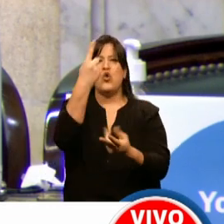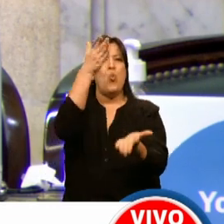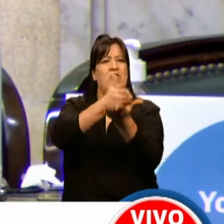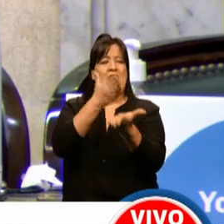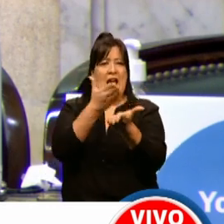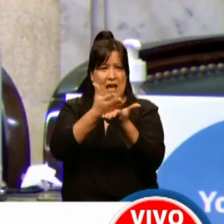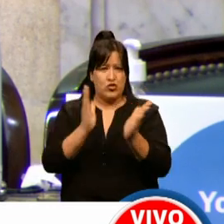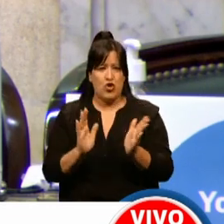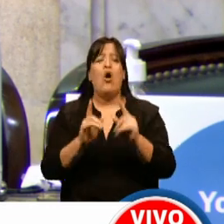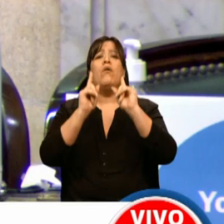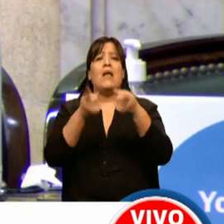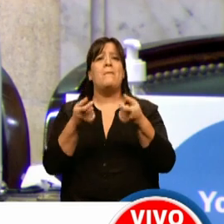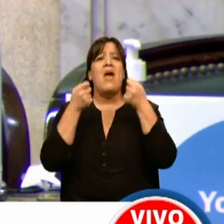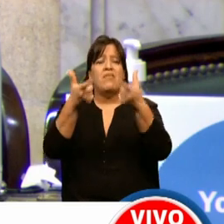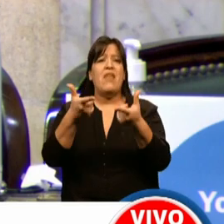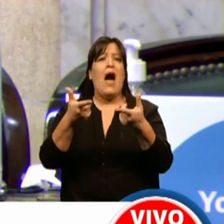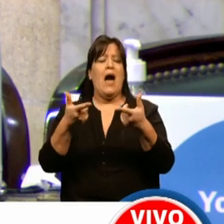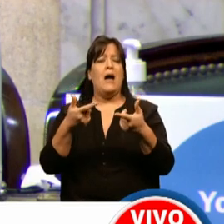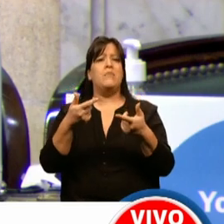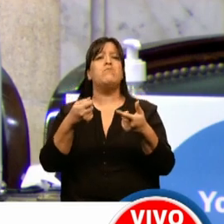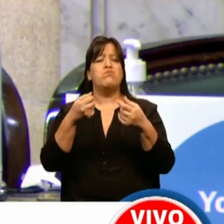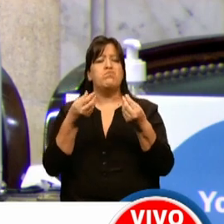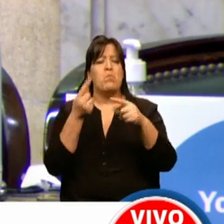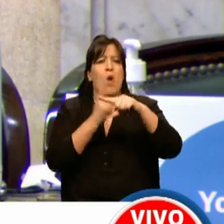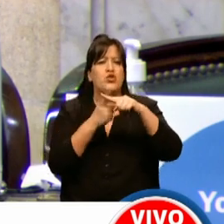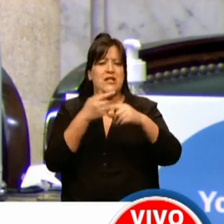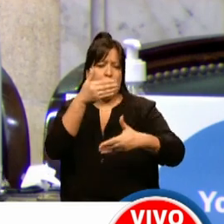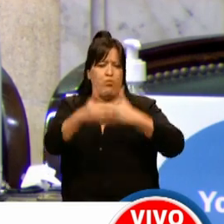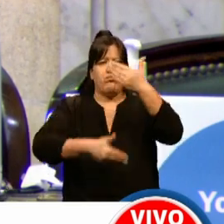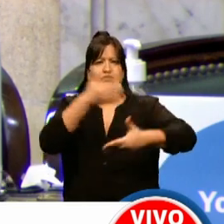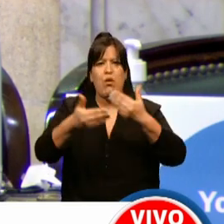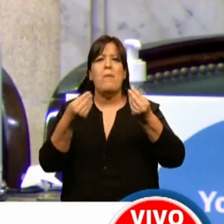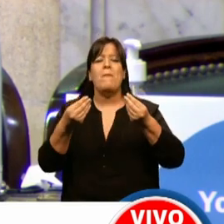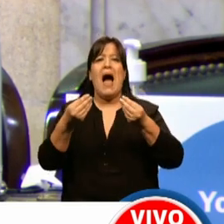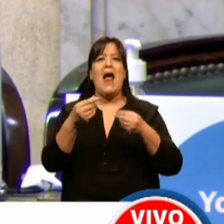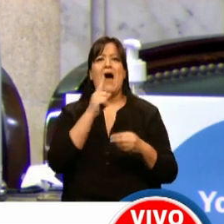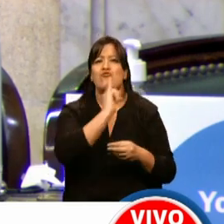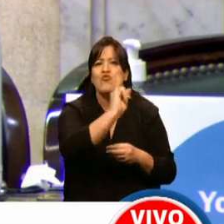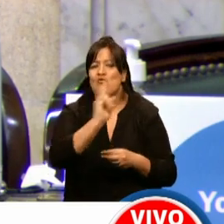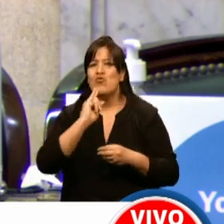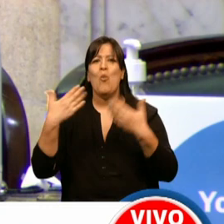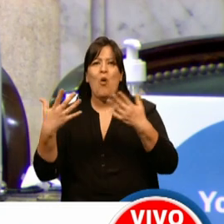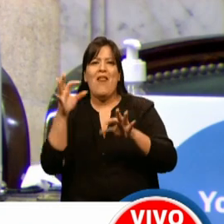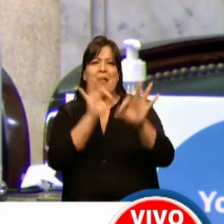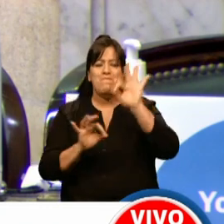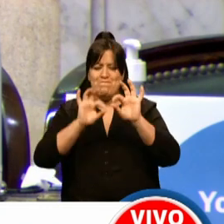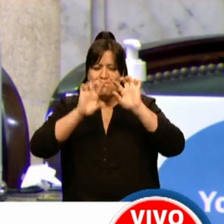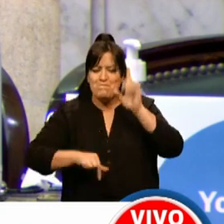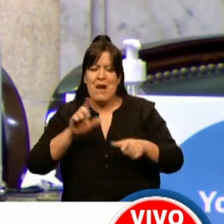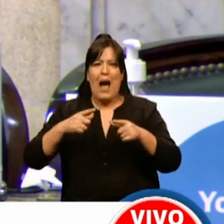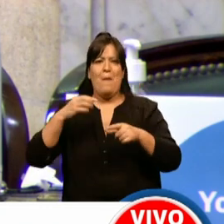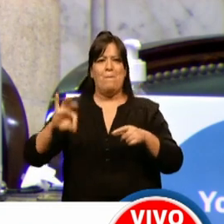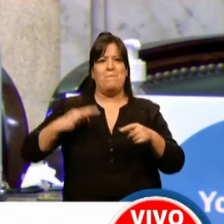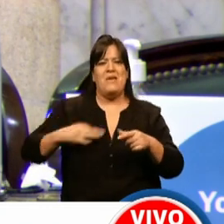vulnerable y le estamos dando la acción positiva y la acción de proyectos de vida de cada una de las personas